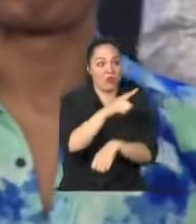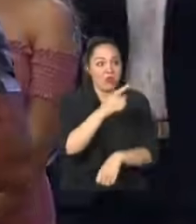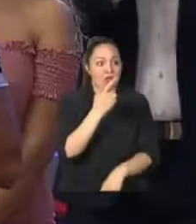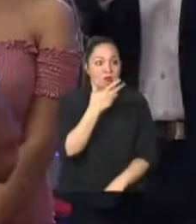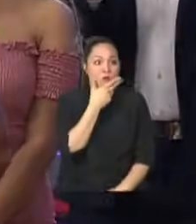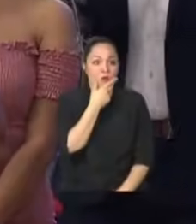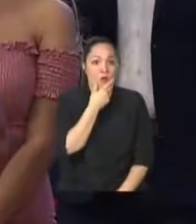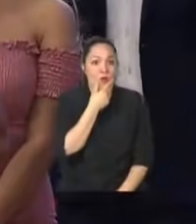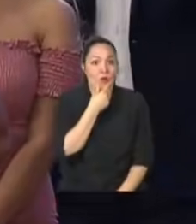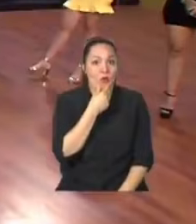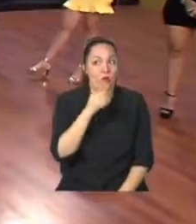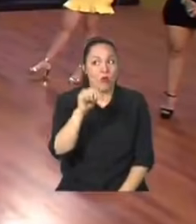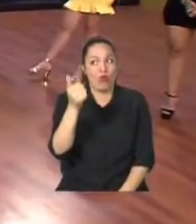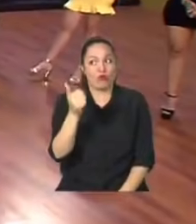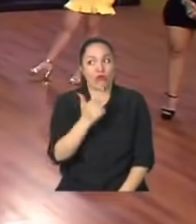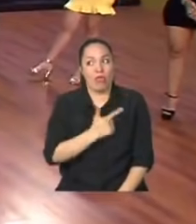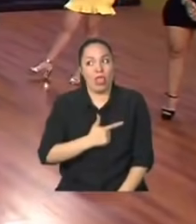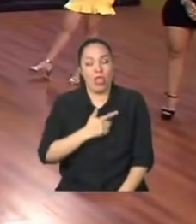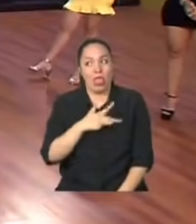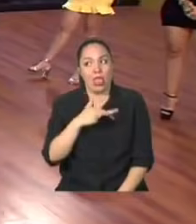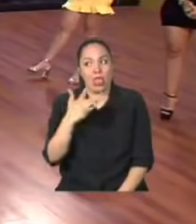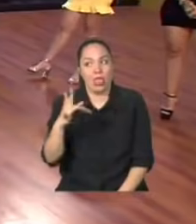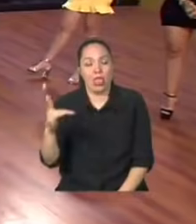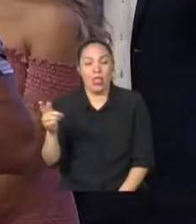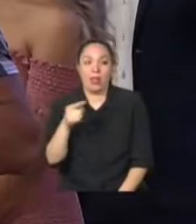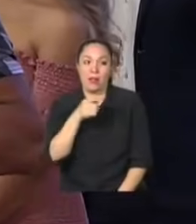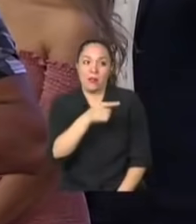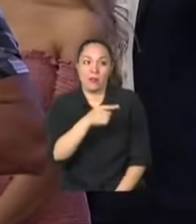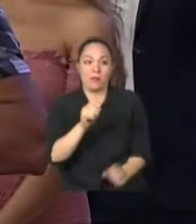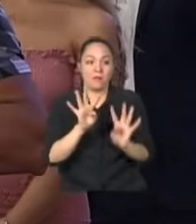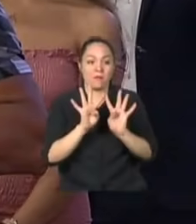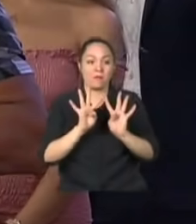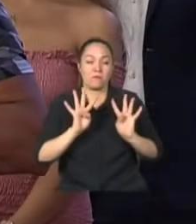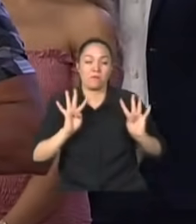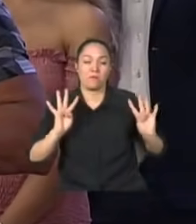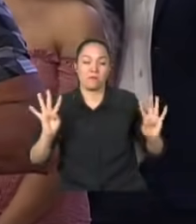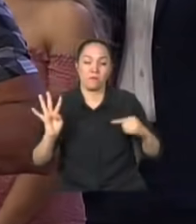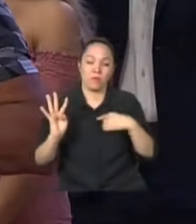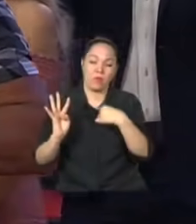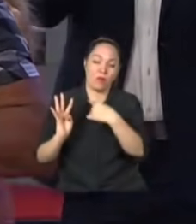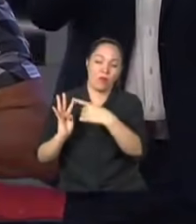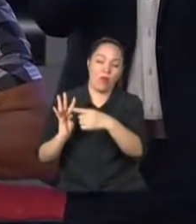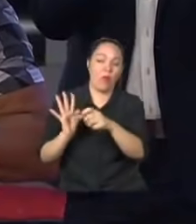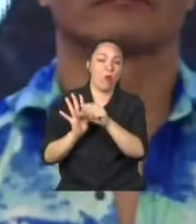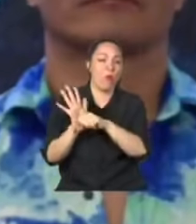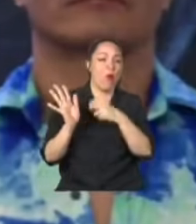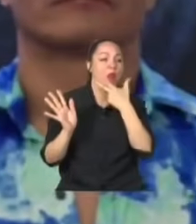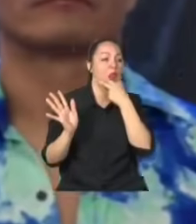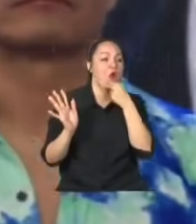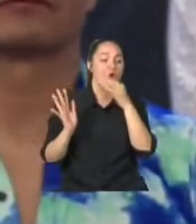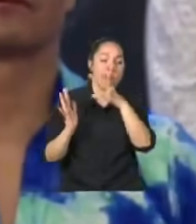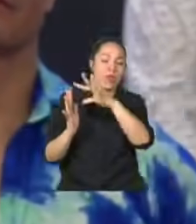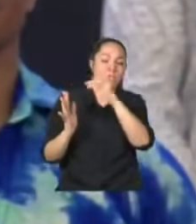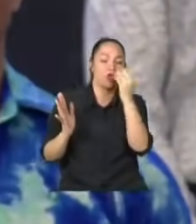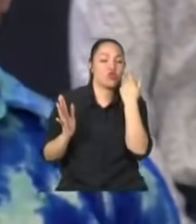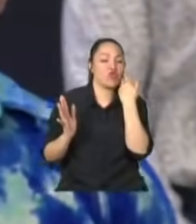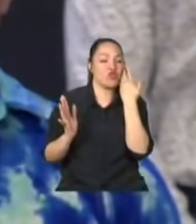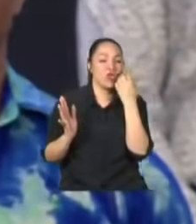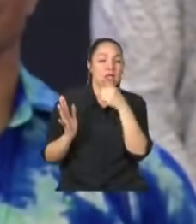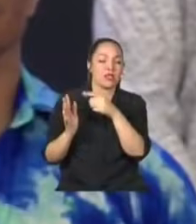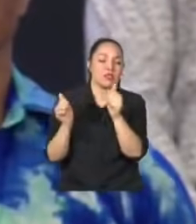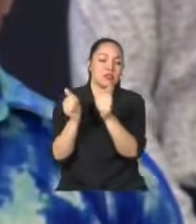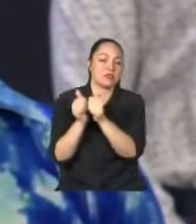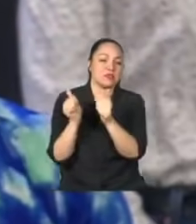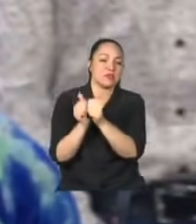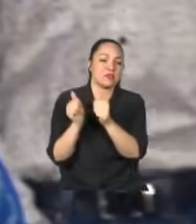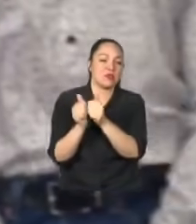¿Con cuál de los hombres te gustaría hacer el amor?